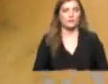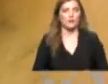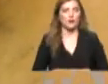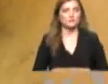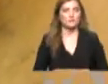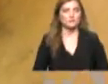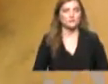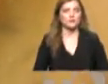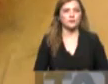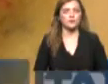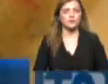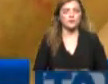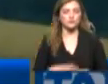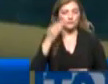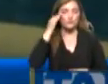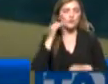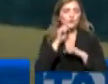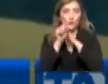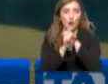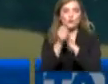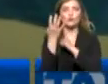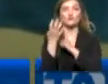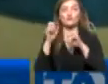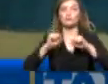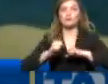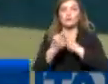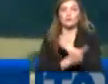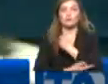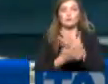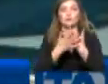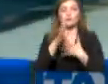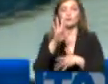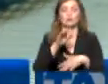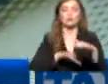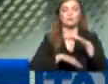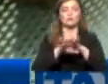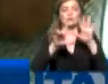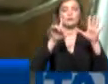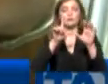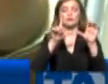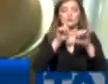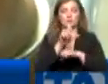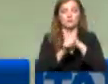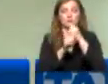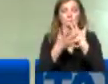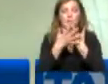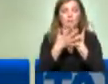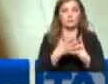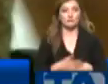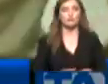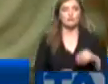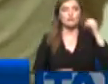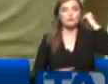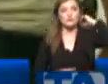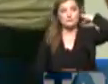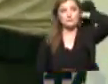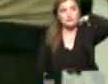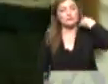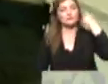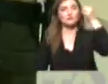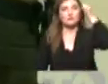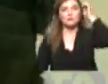delito, tomando en cuenta la edad de la menor, el sujeto podría pasar entre 5 y 7 años tras las rejas. En Guayaquil, Carlos